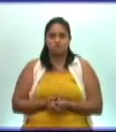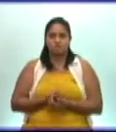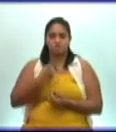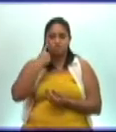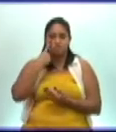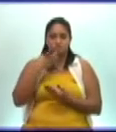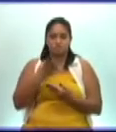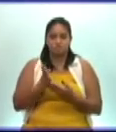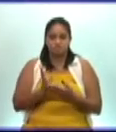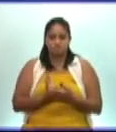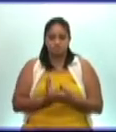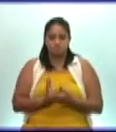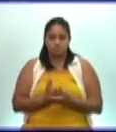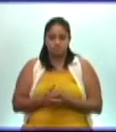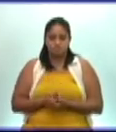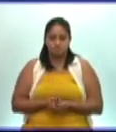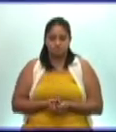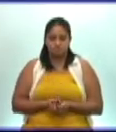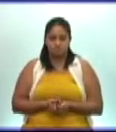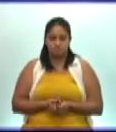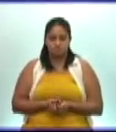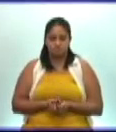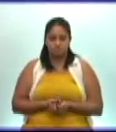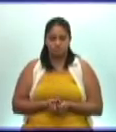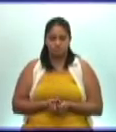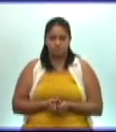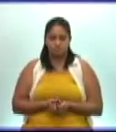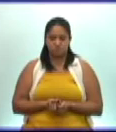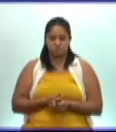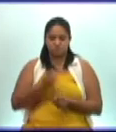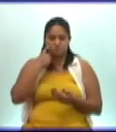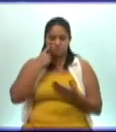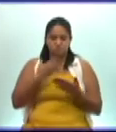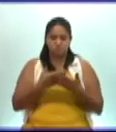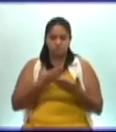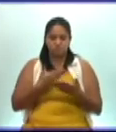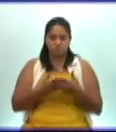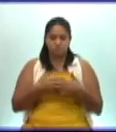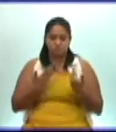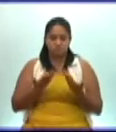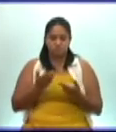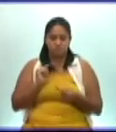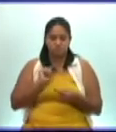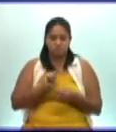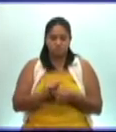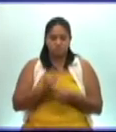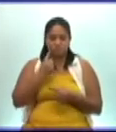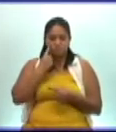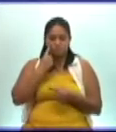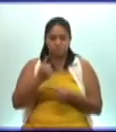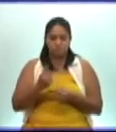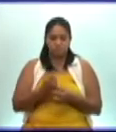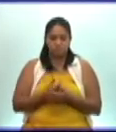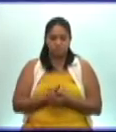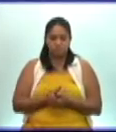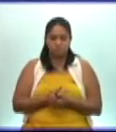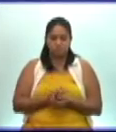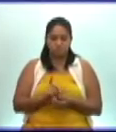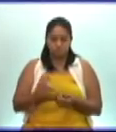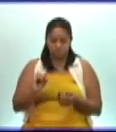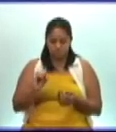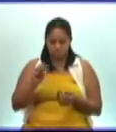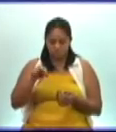ángulo de 0,67 grados. Y la propuesta es que usted determine la longitud de onda de la